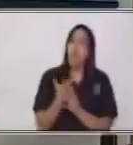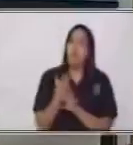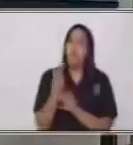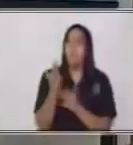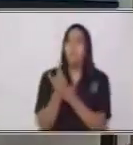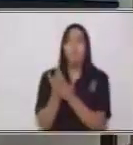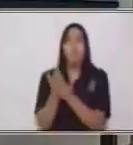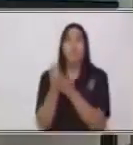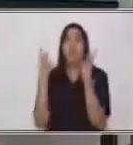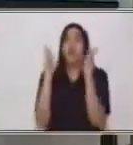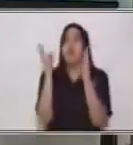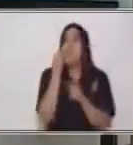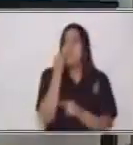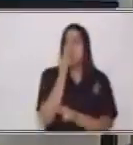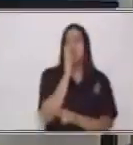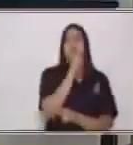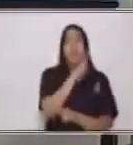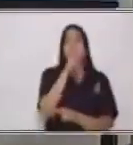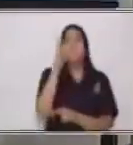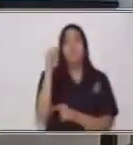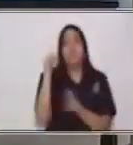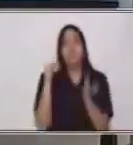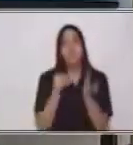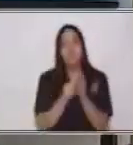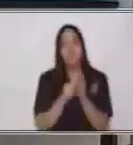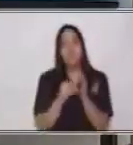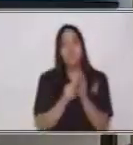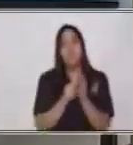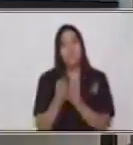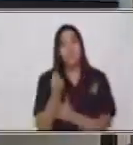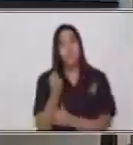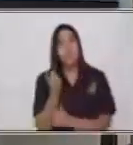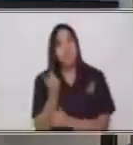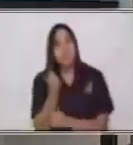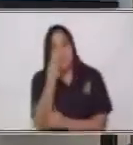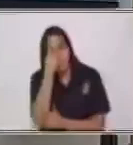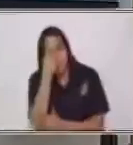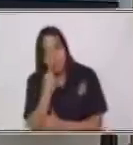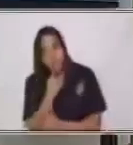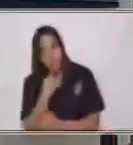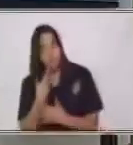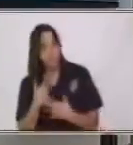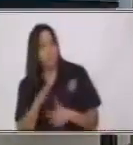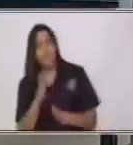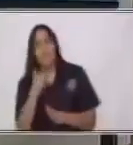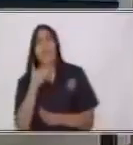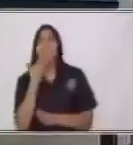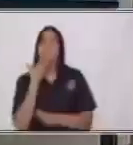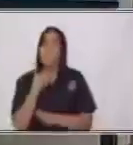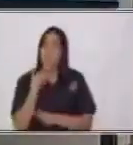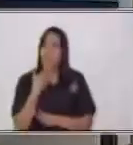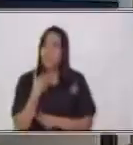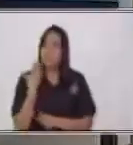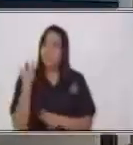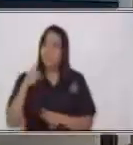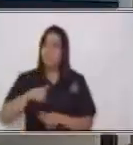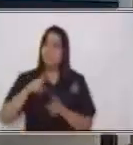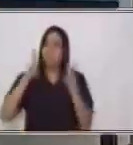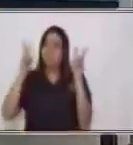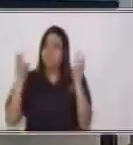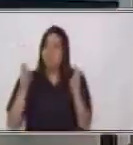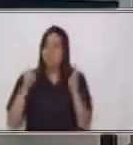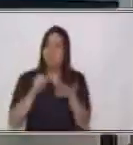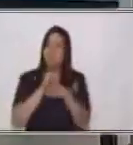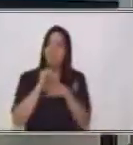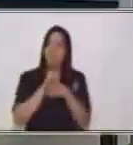refacción? 20 quetzales con 25 centavos. Qué fácil y qué práctico es este tema, es